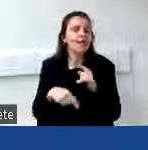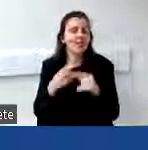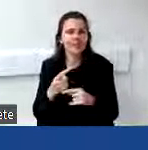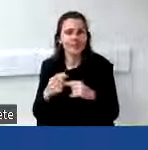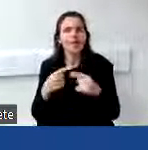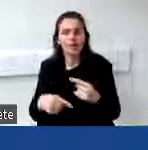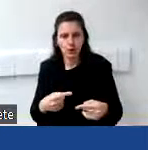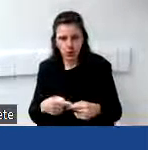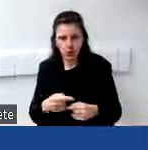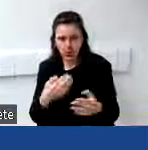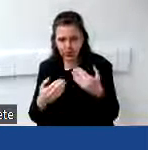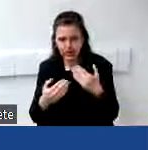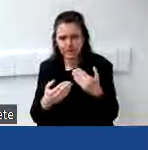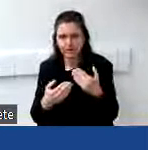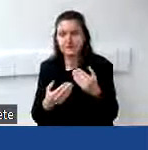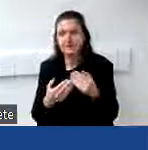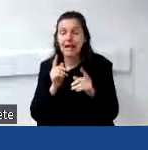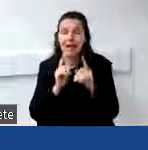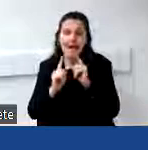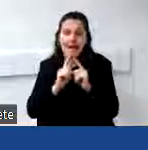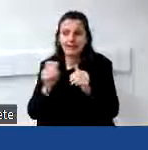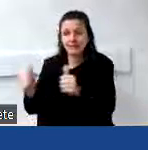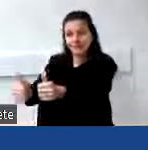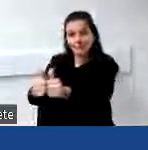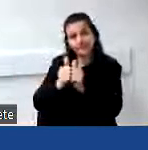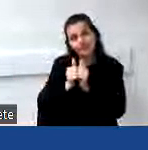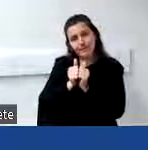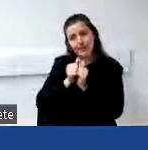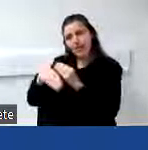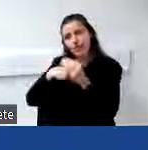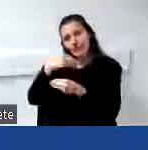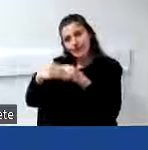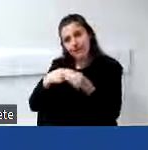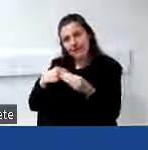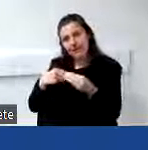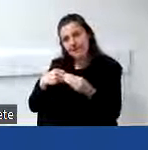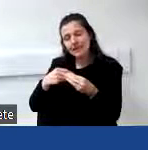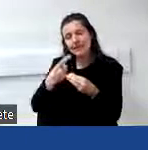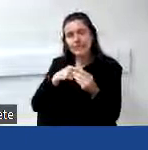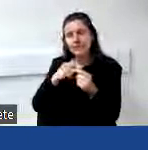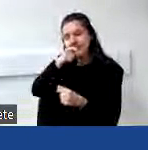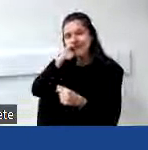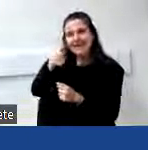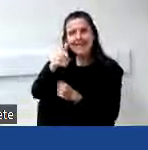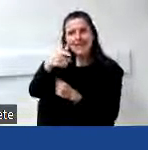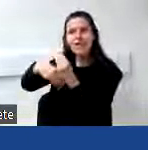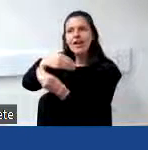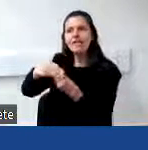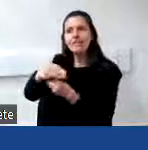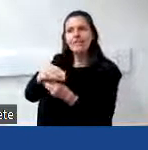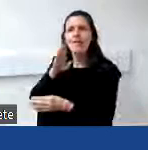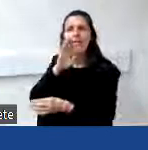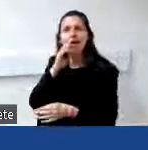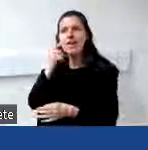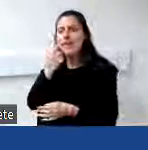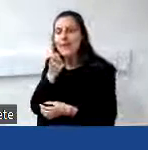acompañado con un familiar, sucede que nosotros primero le hablamos al familiar y no a la persona, entonces no tenemos que hacer como